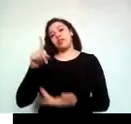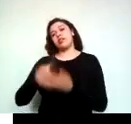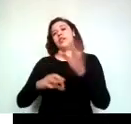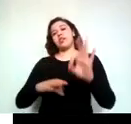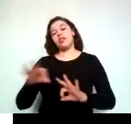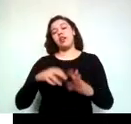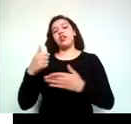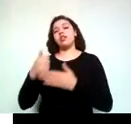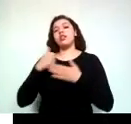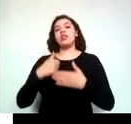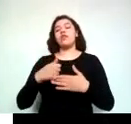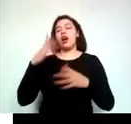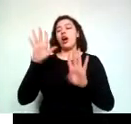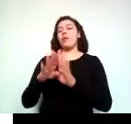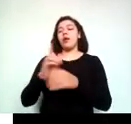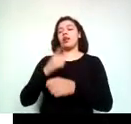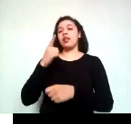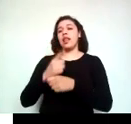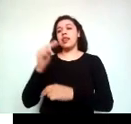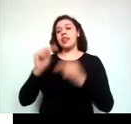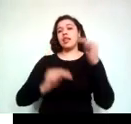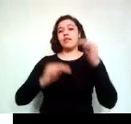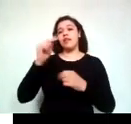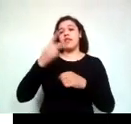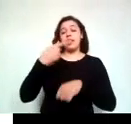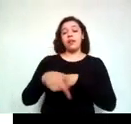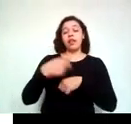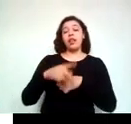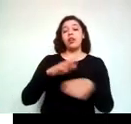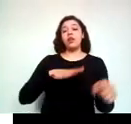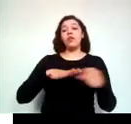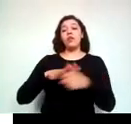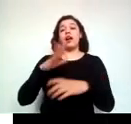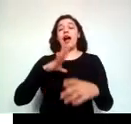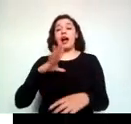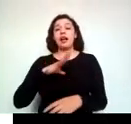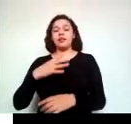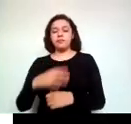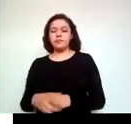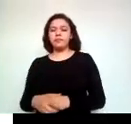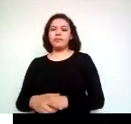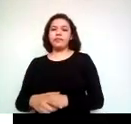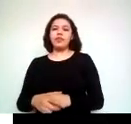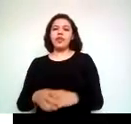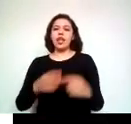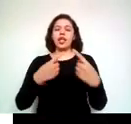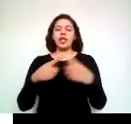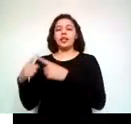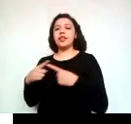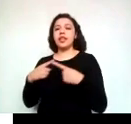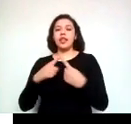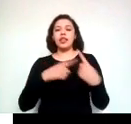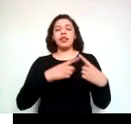a identificar el nivel de riesgo en el que se encuentran nuestros colaboradores en los diferentes factores de